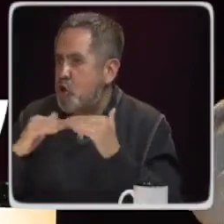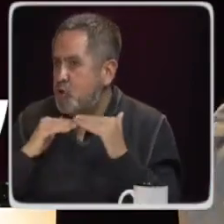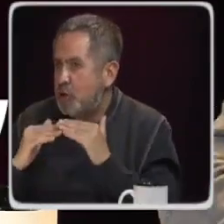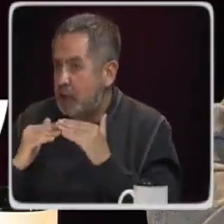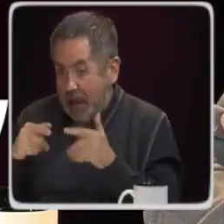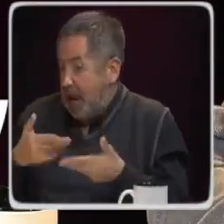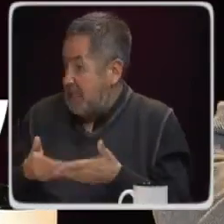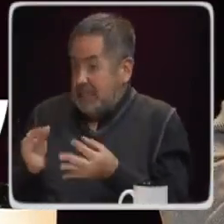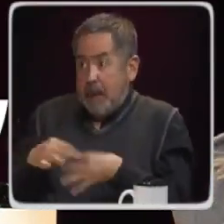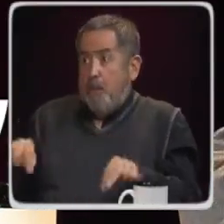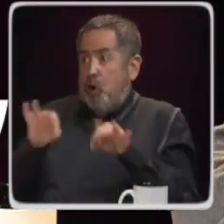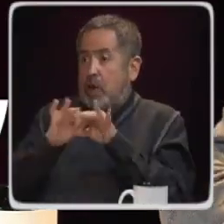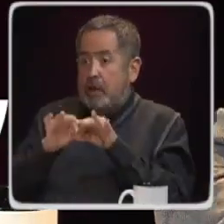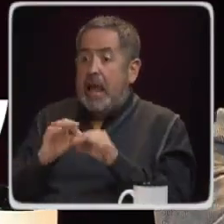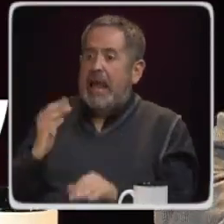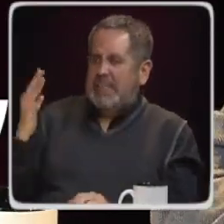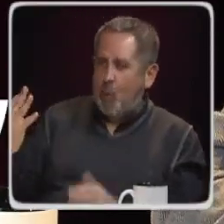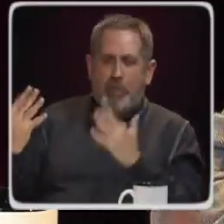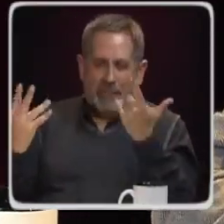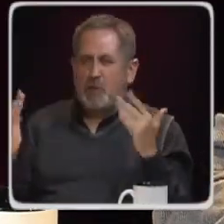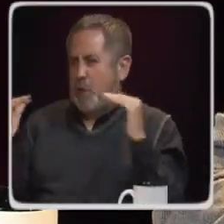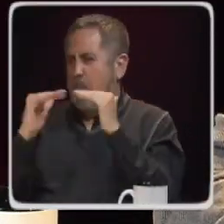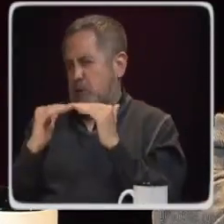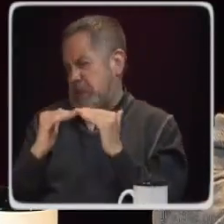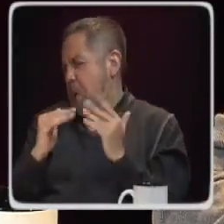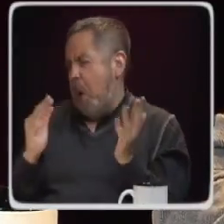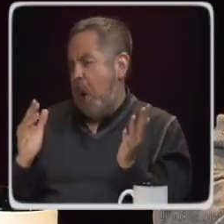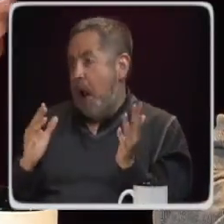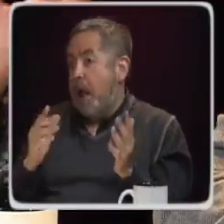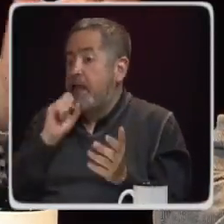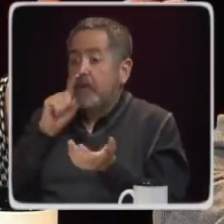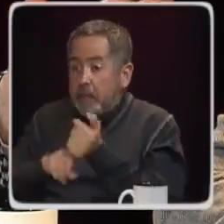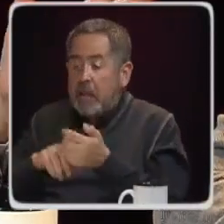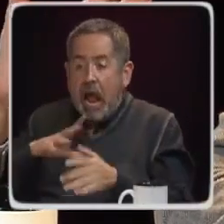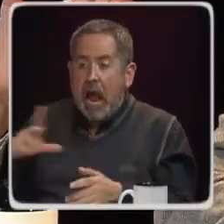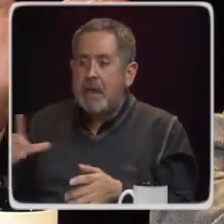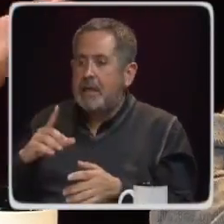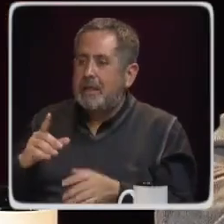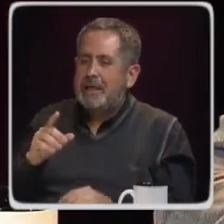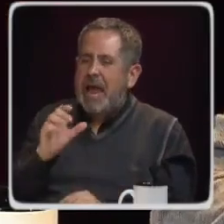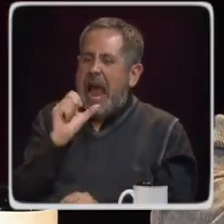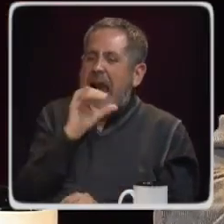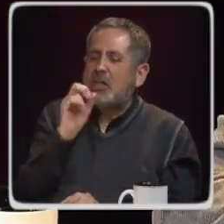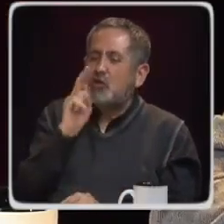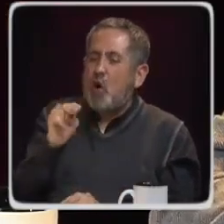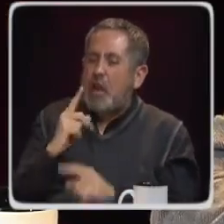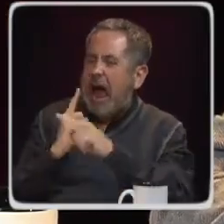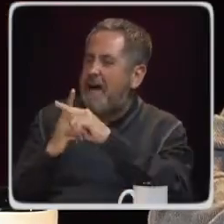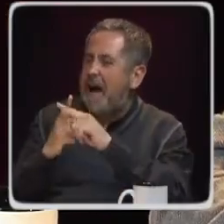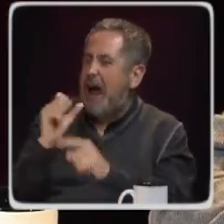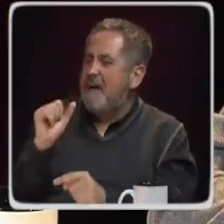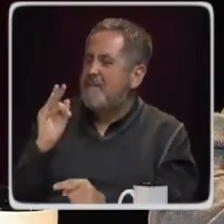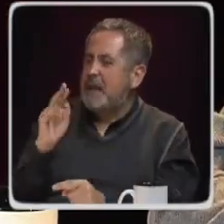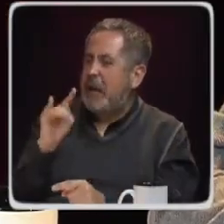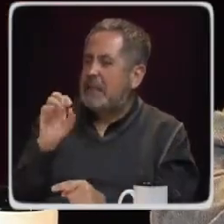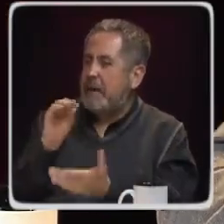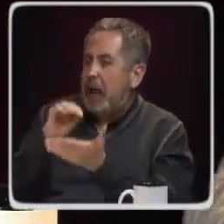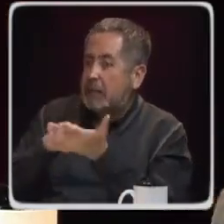discapacidad auditiva o una persona con discapacidad visual, es muy poco frecuente y quizás eso es parte, bueno, no